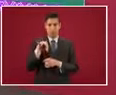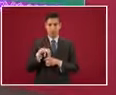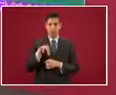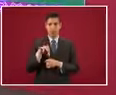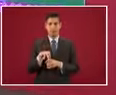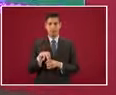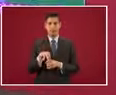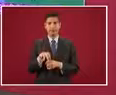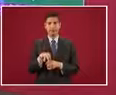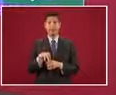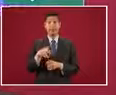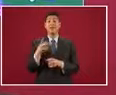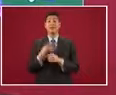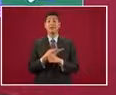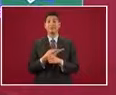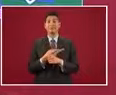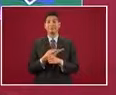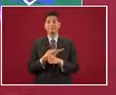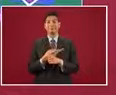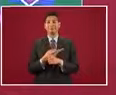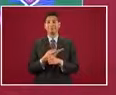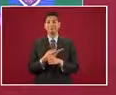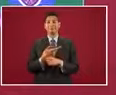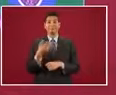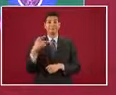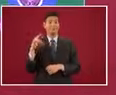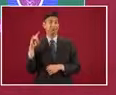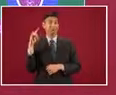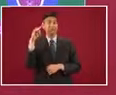las líneas aéreas